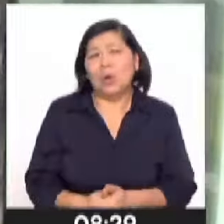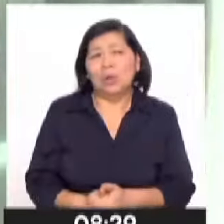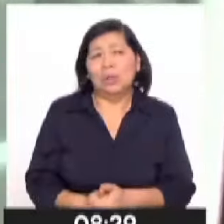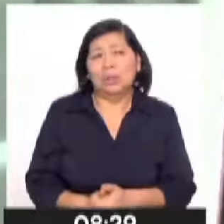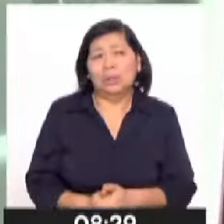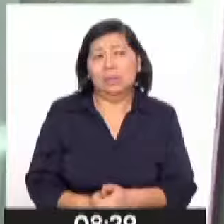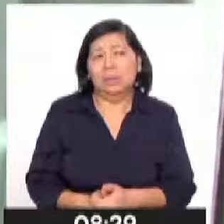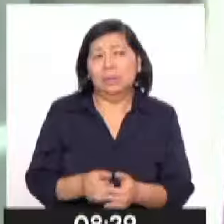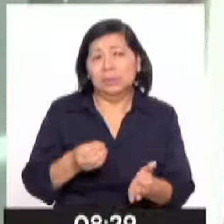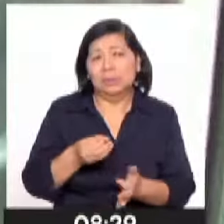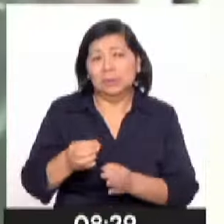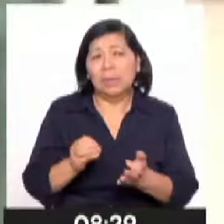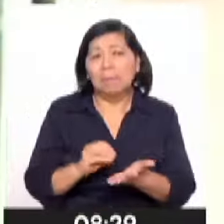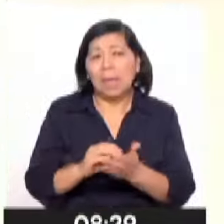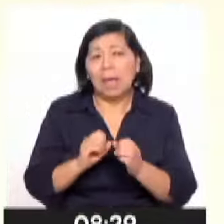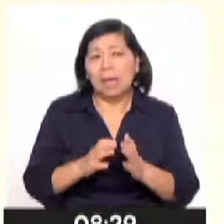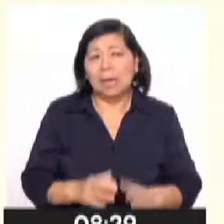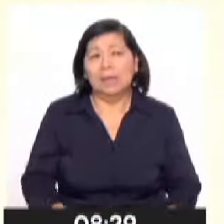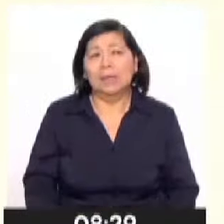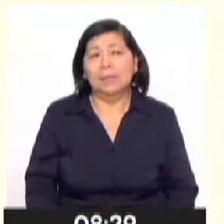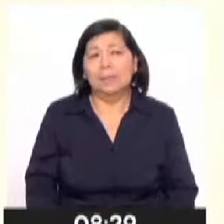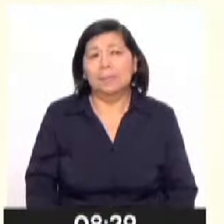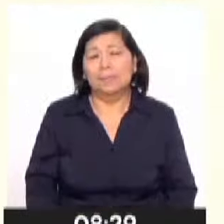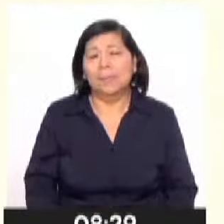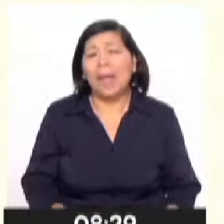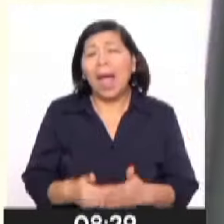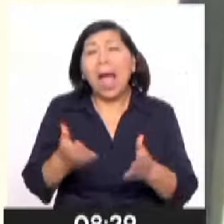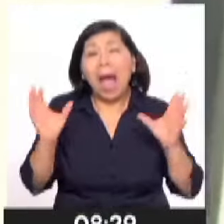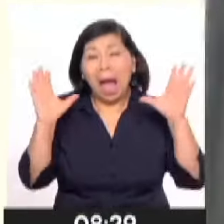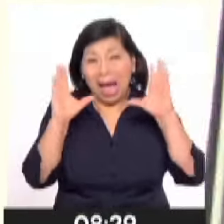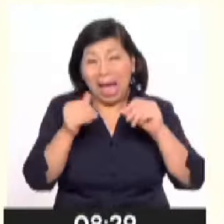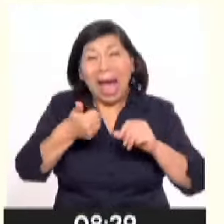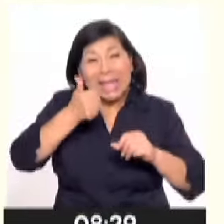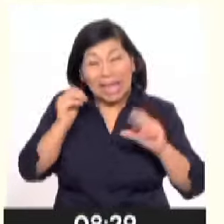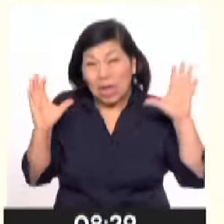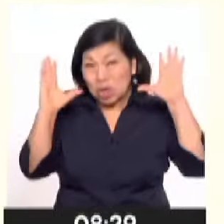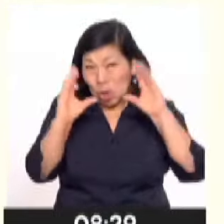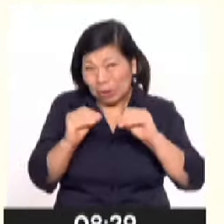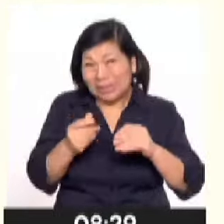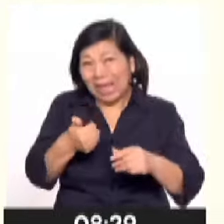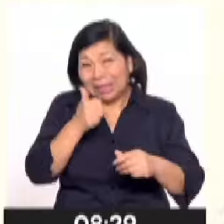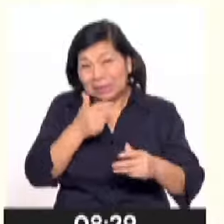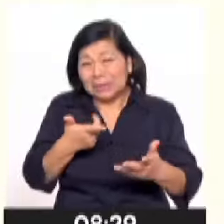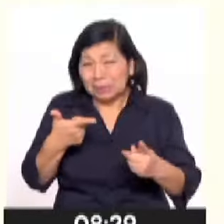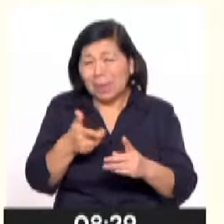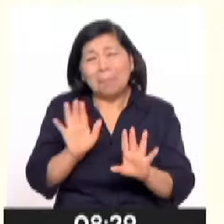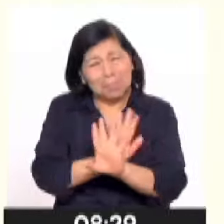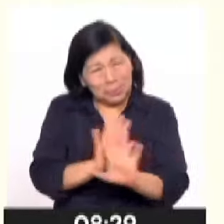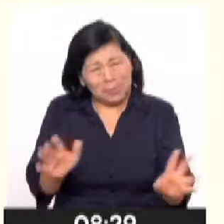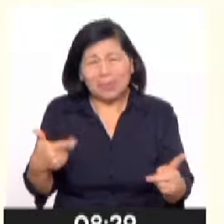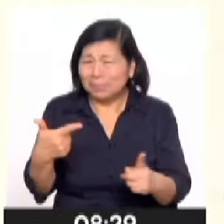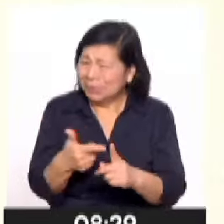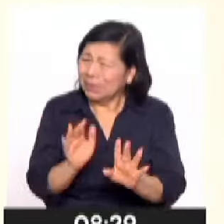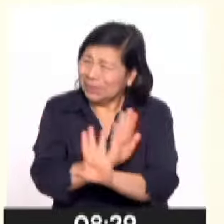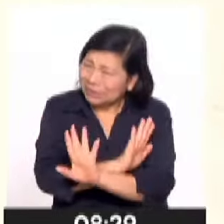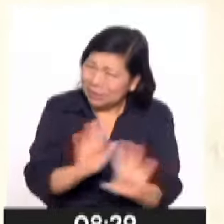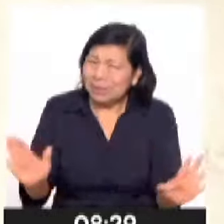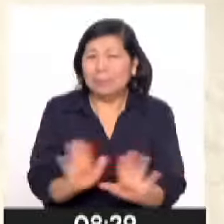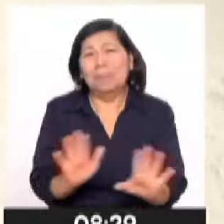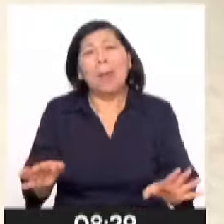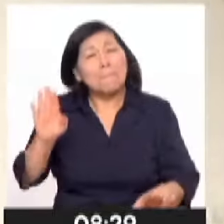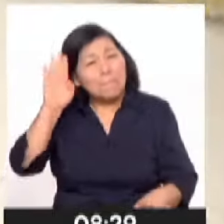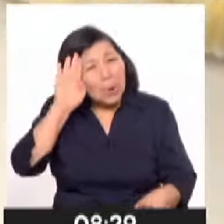sido el relato claro, directo de lo que ha ocurrido anoche y esperemos que no llegue a más. Esperemos que no haya más violencia, que cese esto,